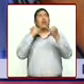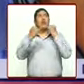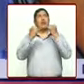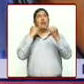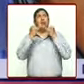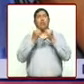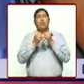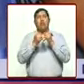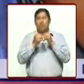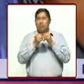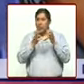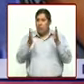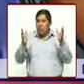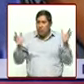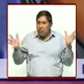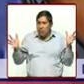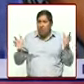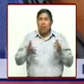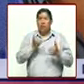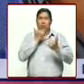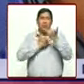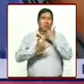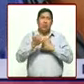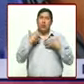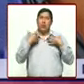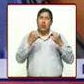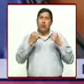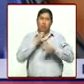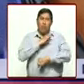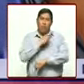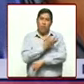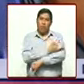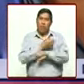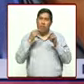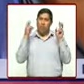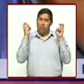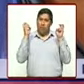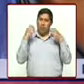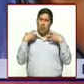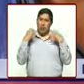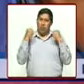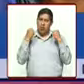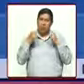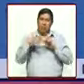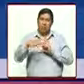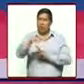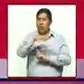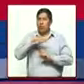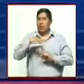información general y completa ahora de salud para poder fortalecer también el tema de saneamiento ambiental.